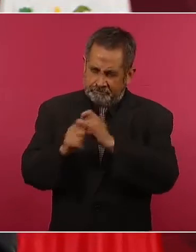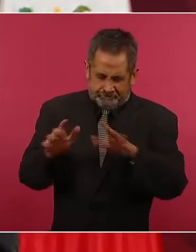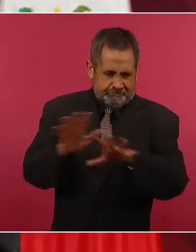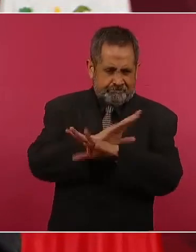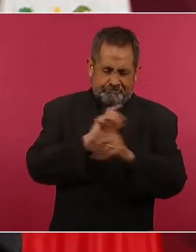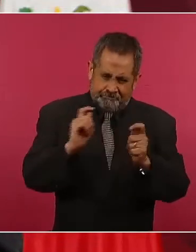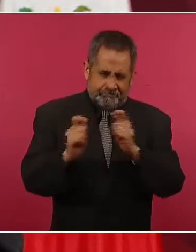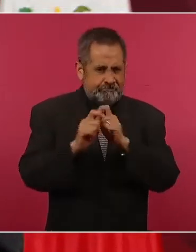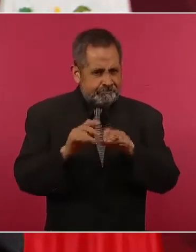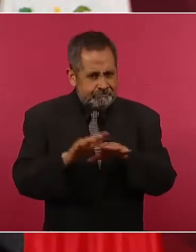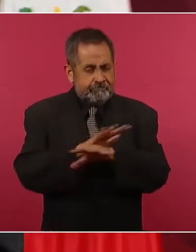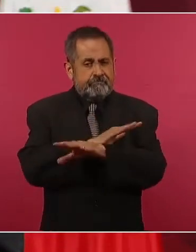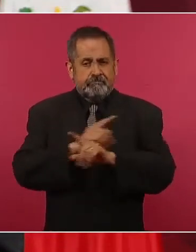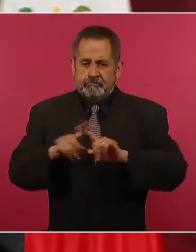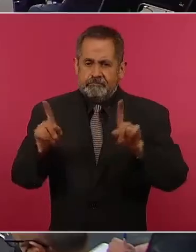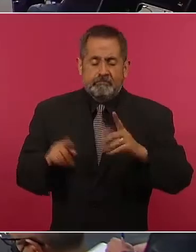país